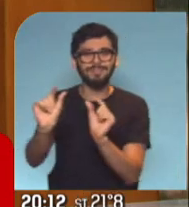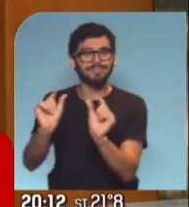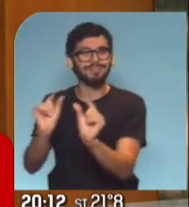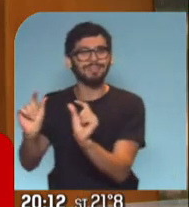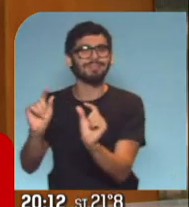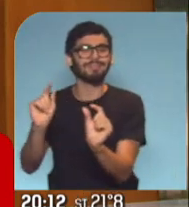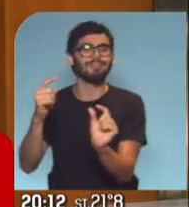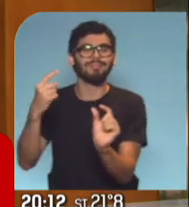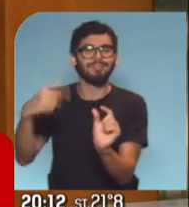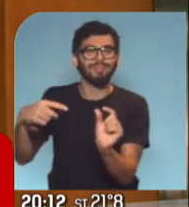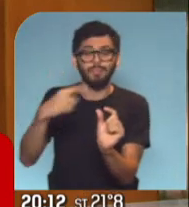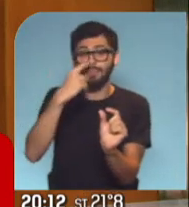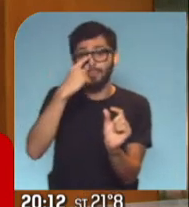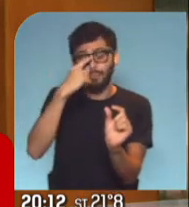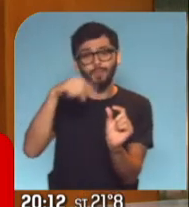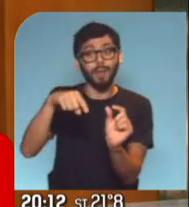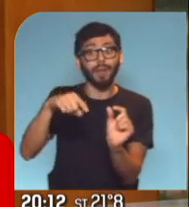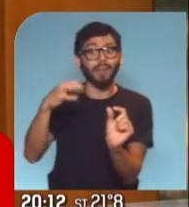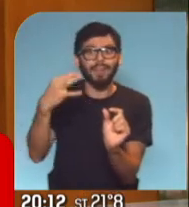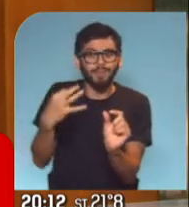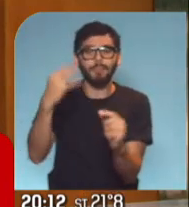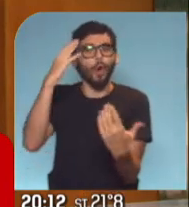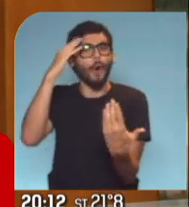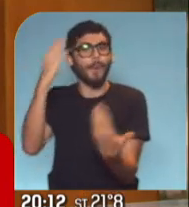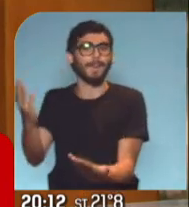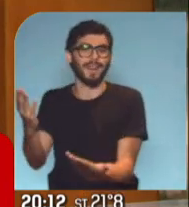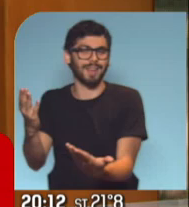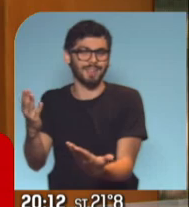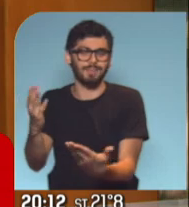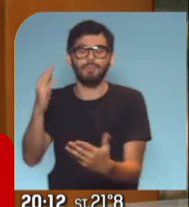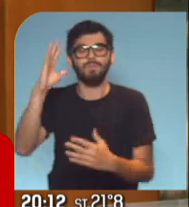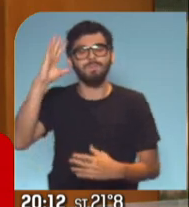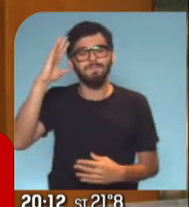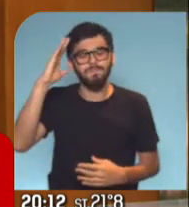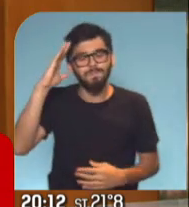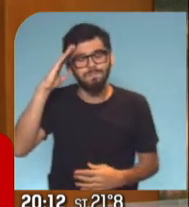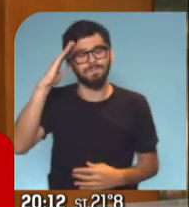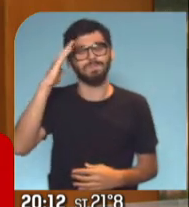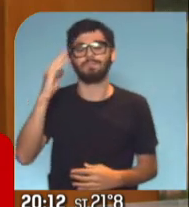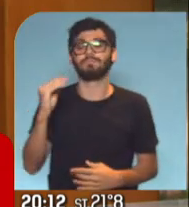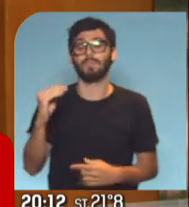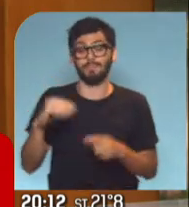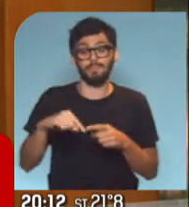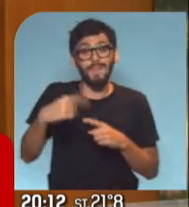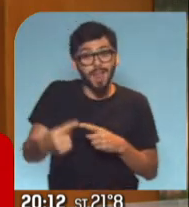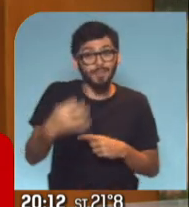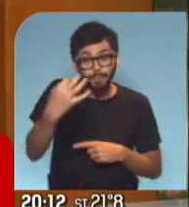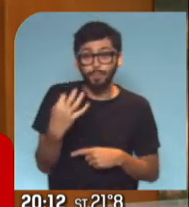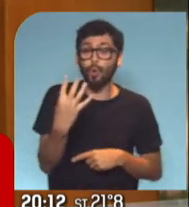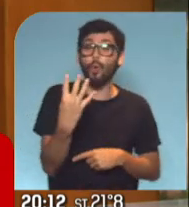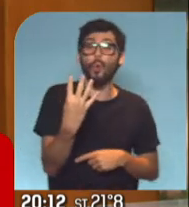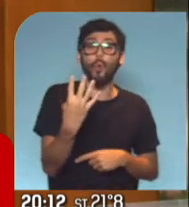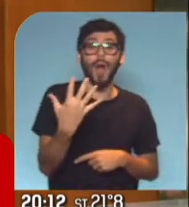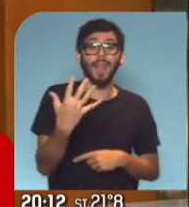ser parte de los homenajes, de los recuerdos, de lo que mañana se darán 45 años del